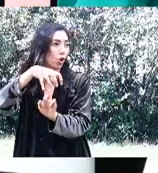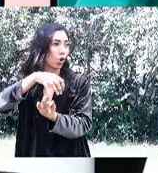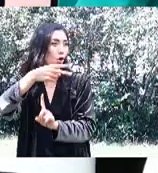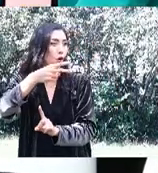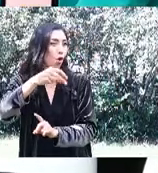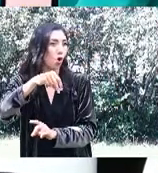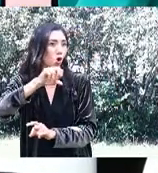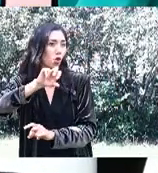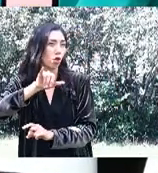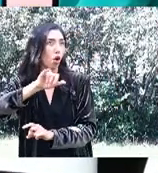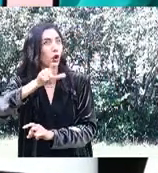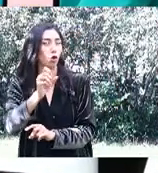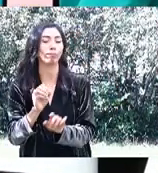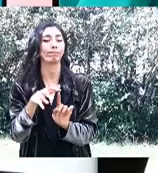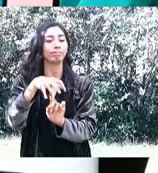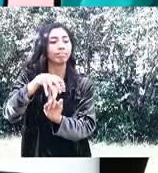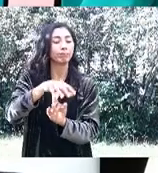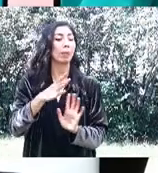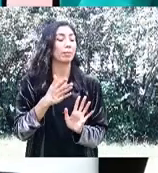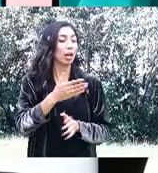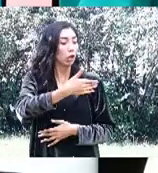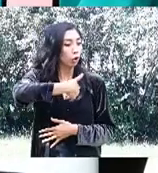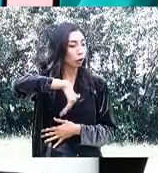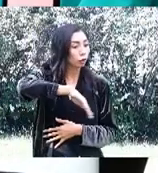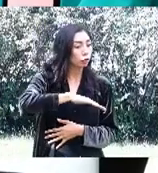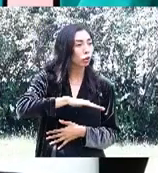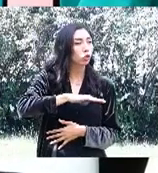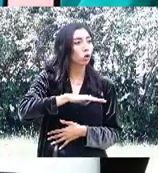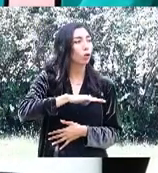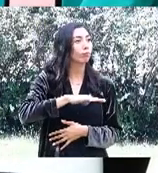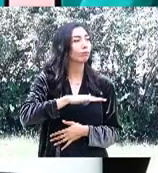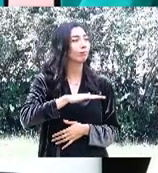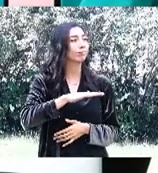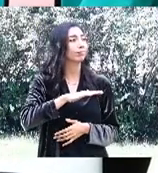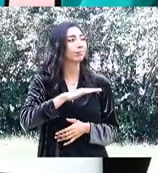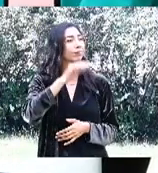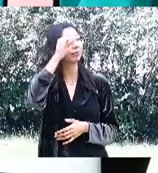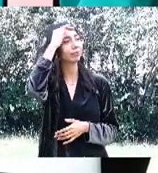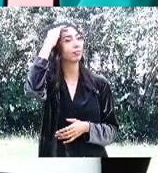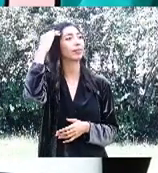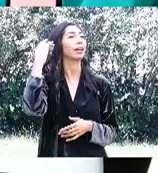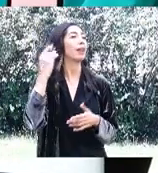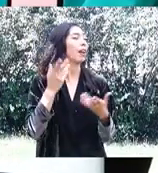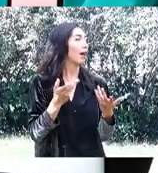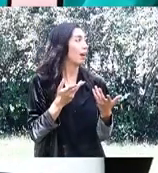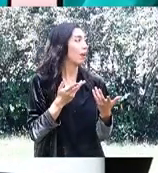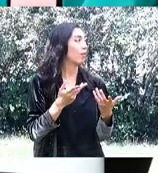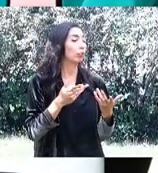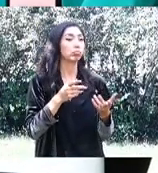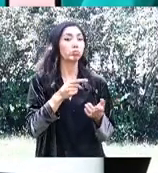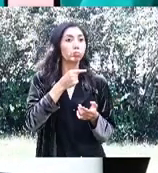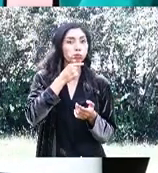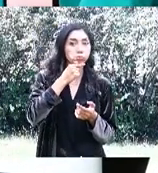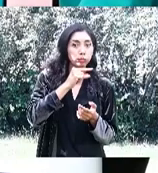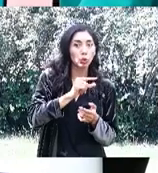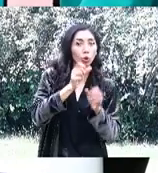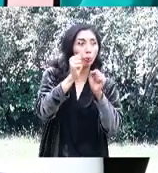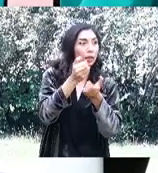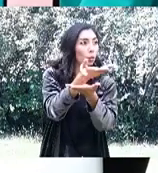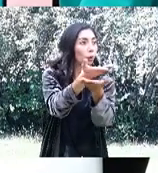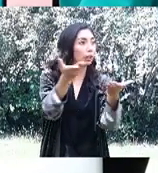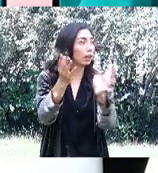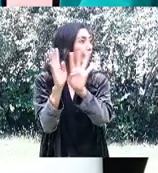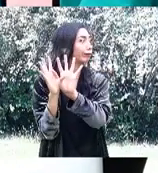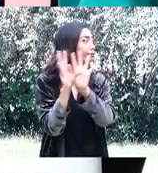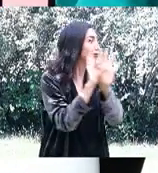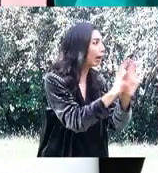bueno parte de los recursos que nosotros y nosotras usamos tenemos por acá y les vamos a hacer la invitación a que posteriormente puedan pasar a esta mesa a conocerlos